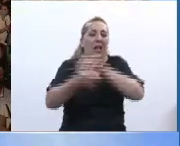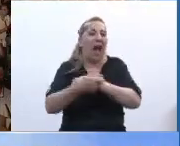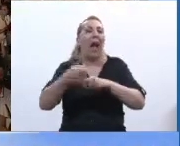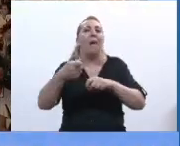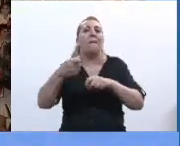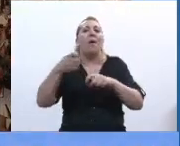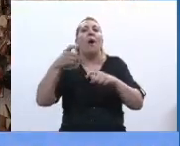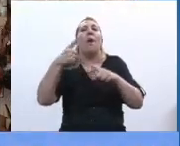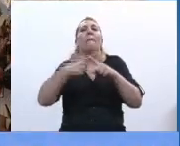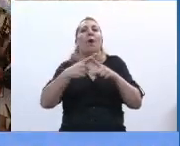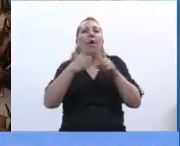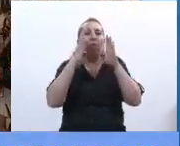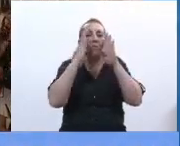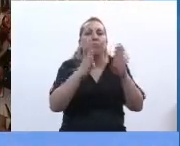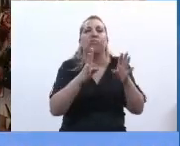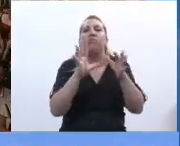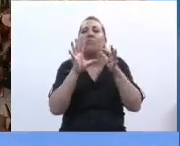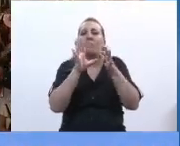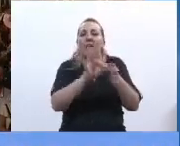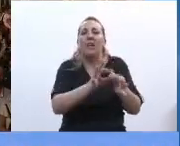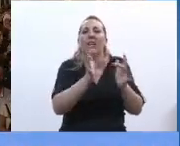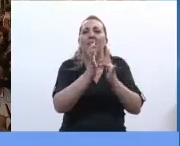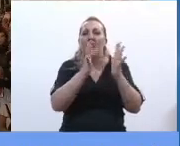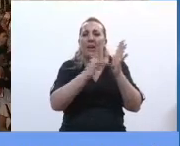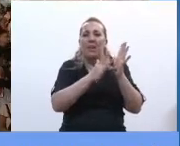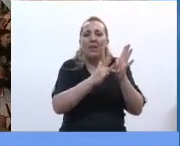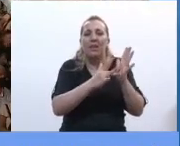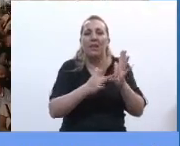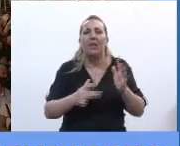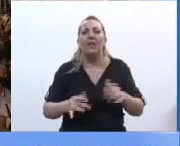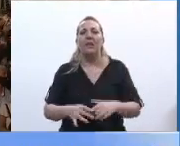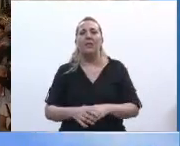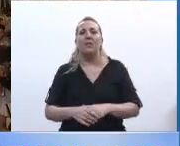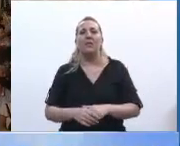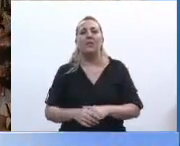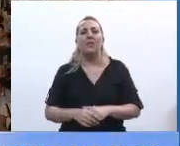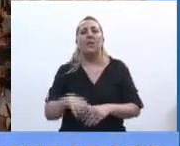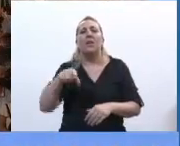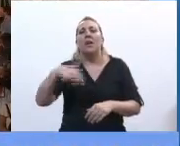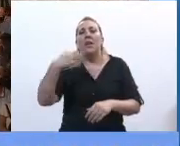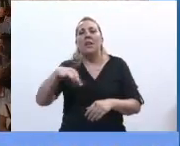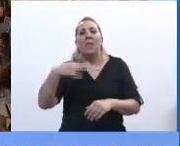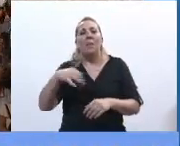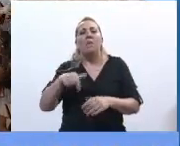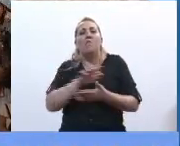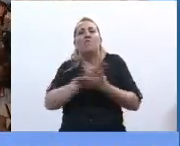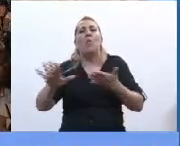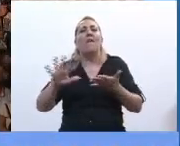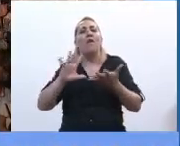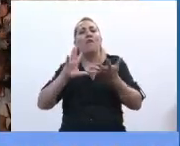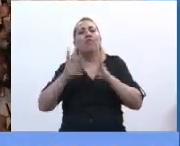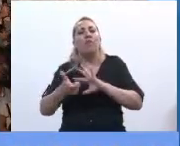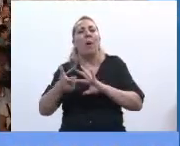de la vivencia personal que le sucede a uno sino que tenemos que tratar de mirarlo en el contexto de